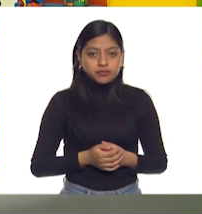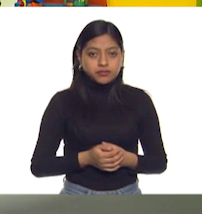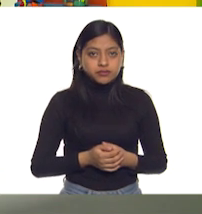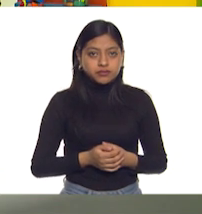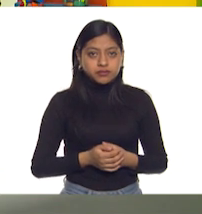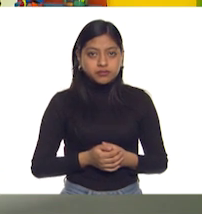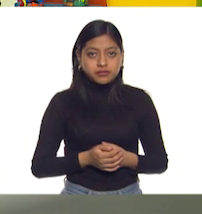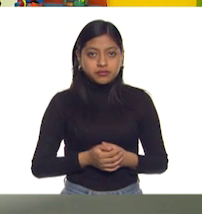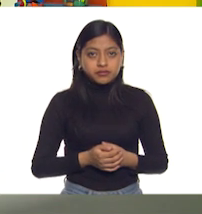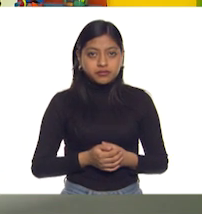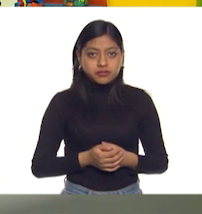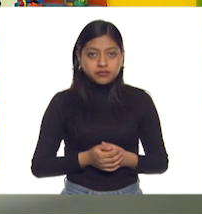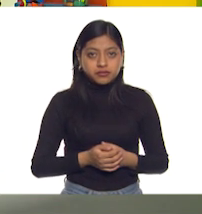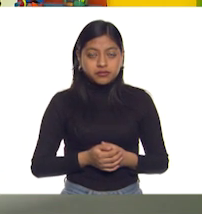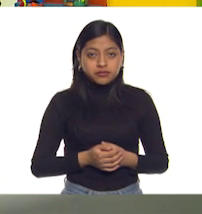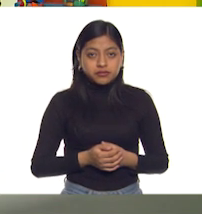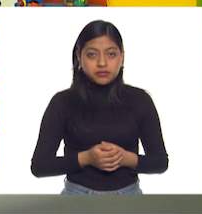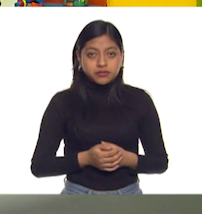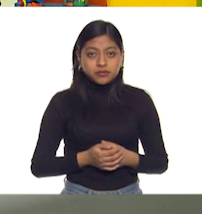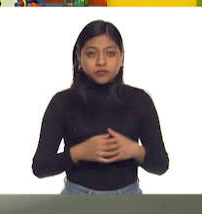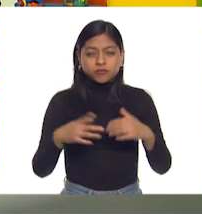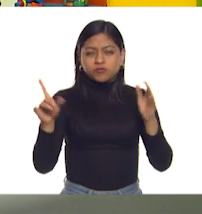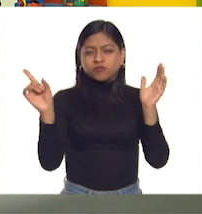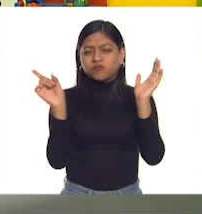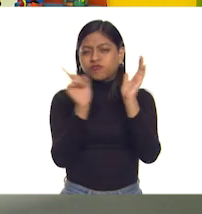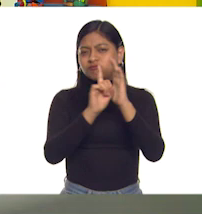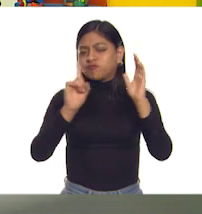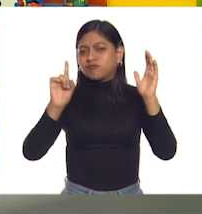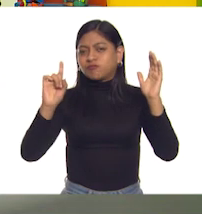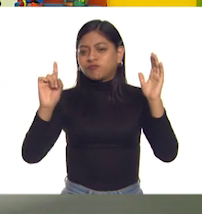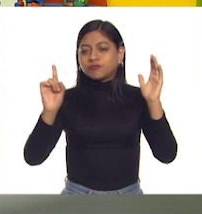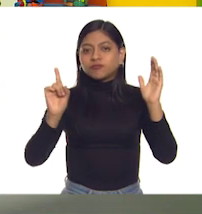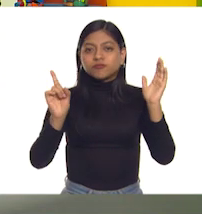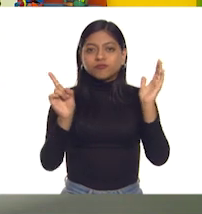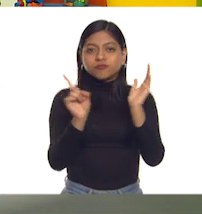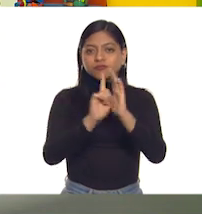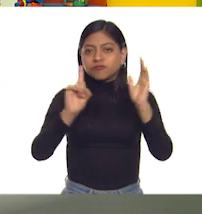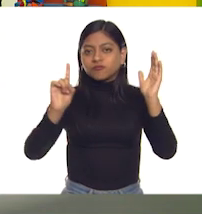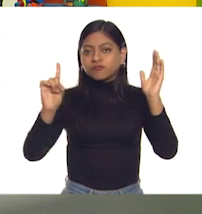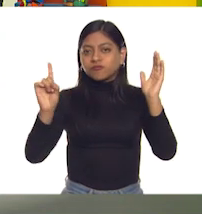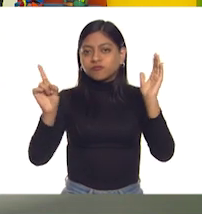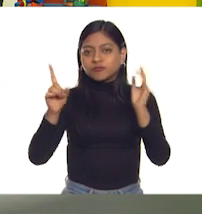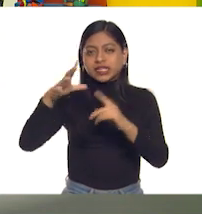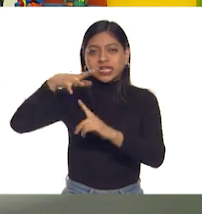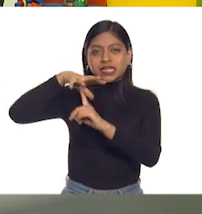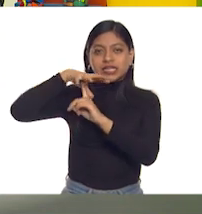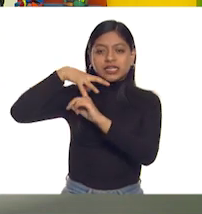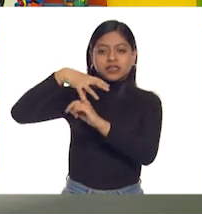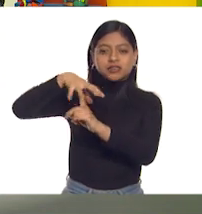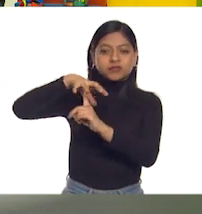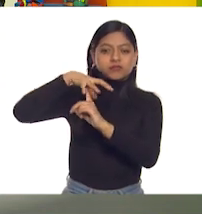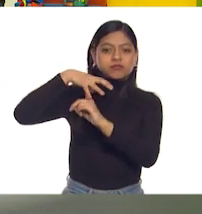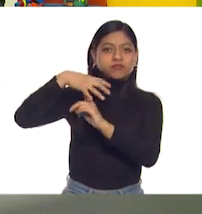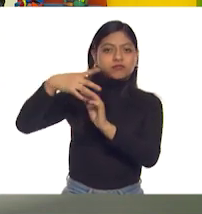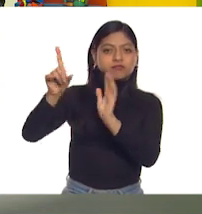Cuando dio la última campanada, el viento comenzó a soplar.